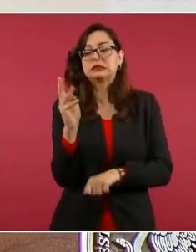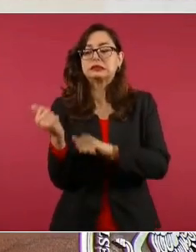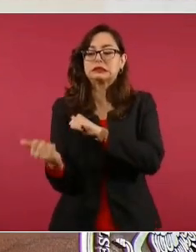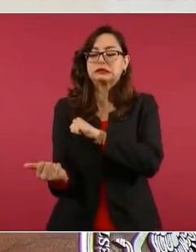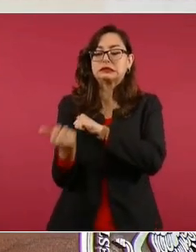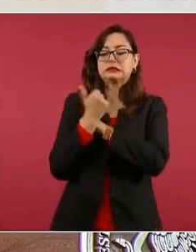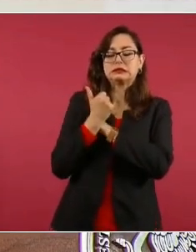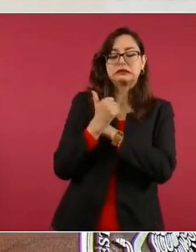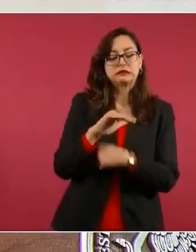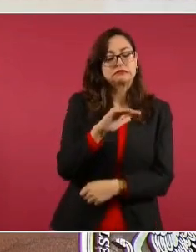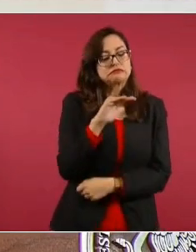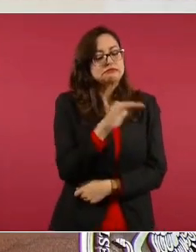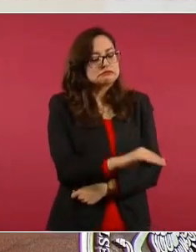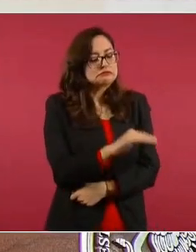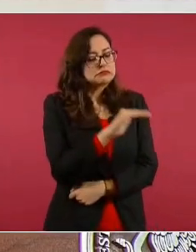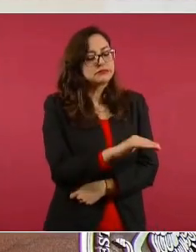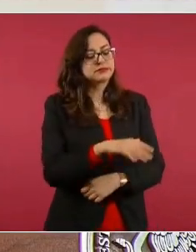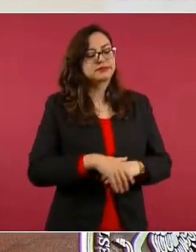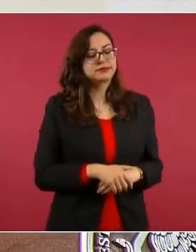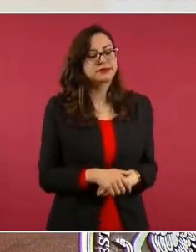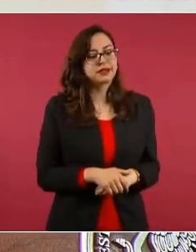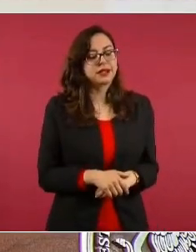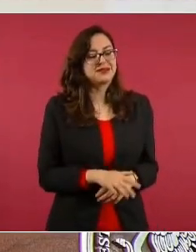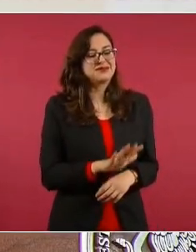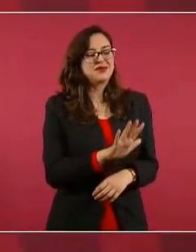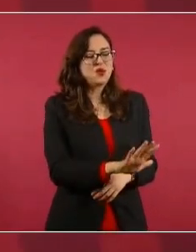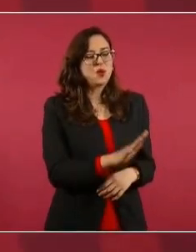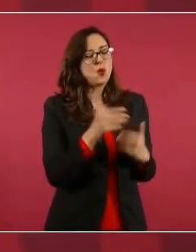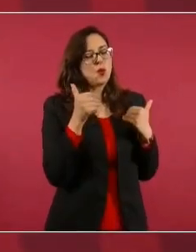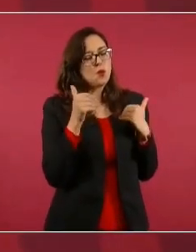si se hubiesen esperado,